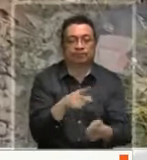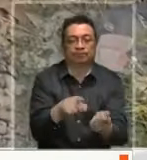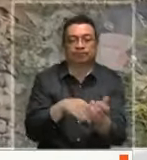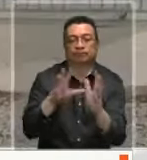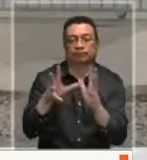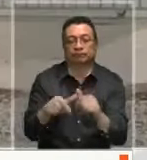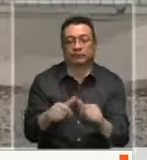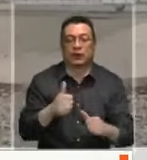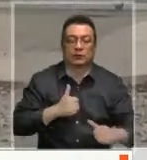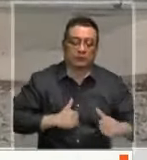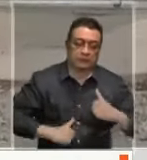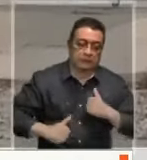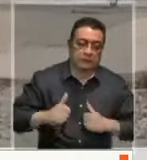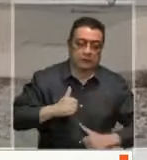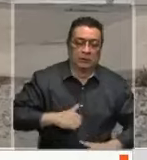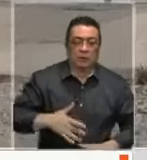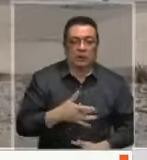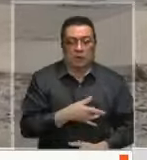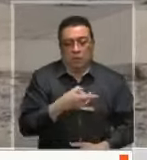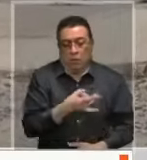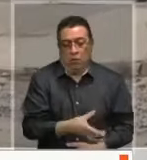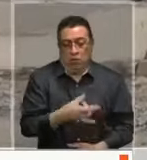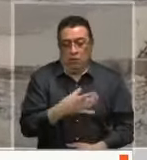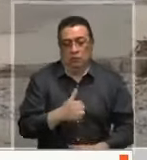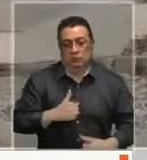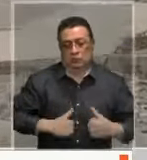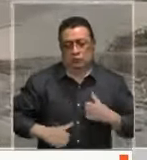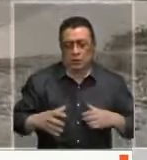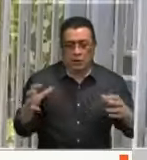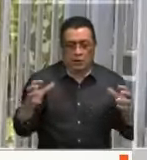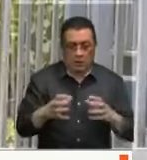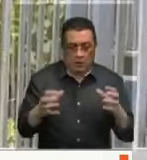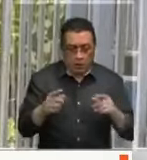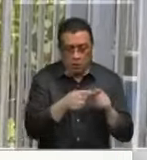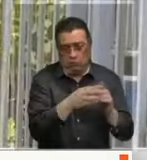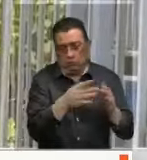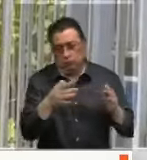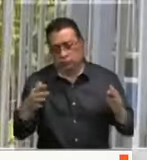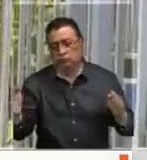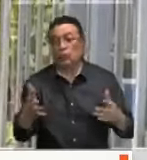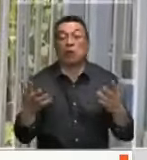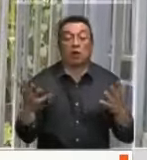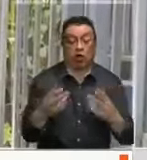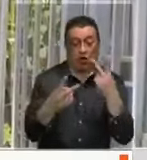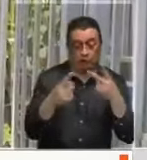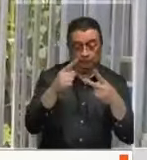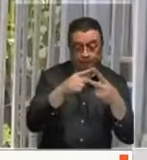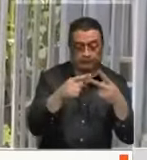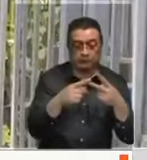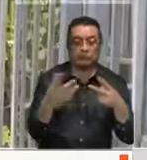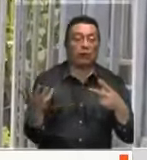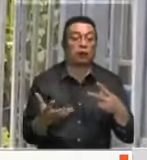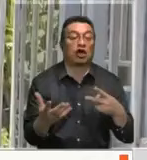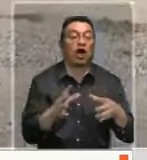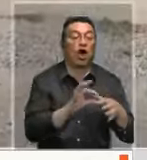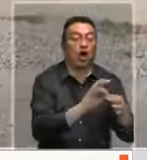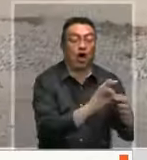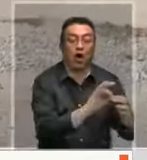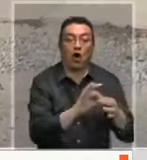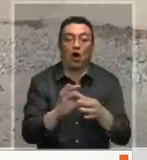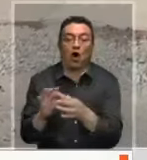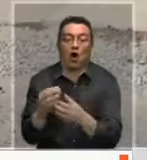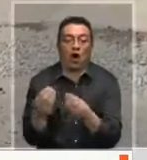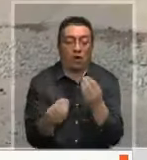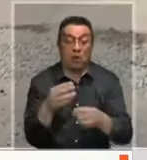encuentra sufriendo con un dolor demasiado extenso por dos cosas. Una, de cómo fueron los hechos, tal nos comentaba